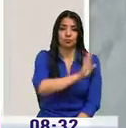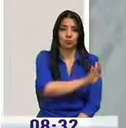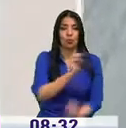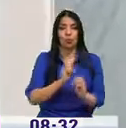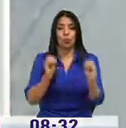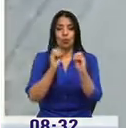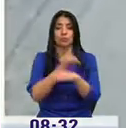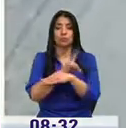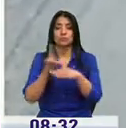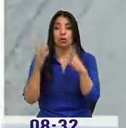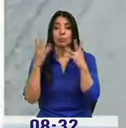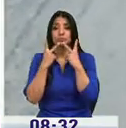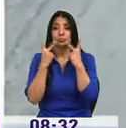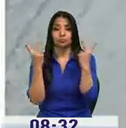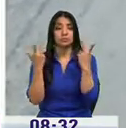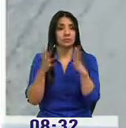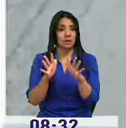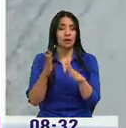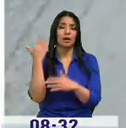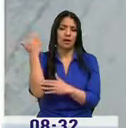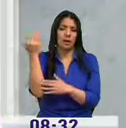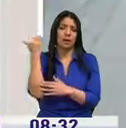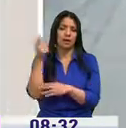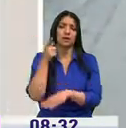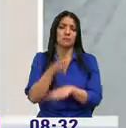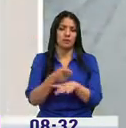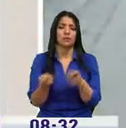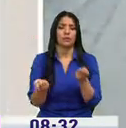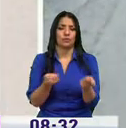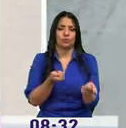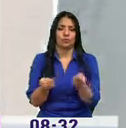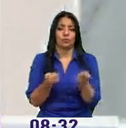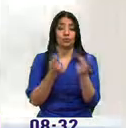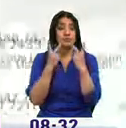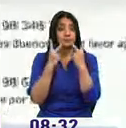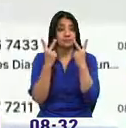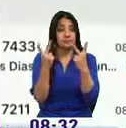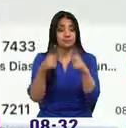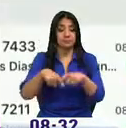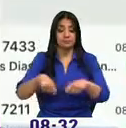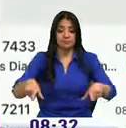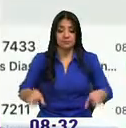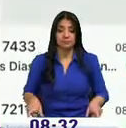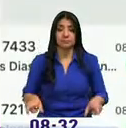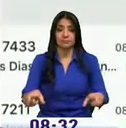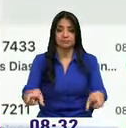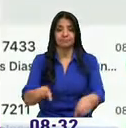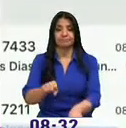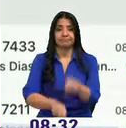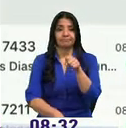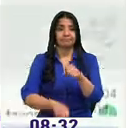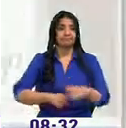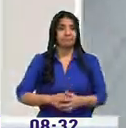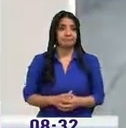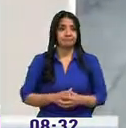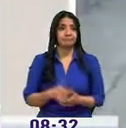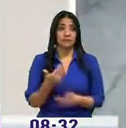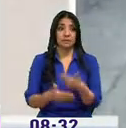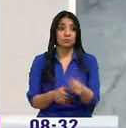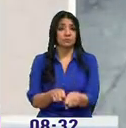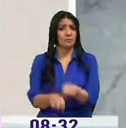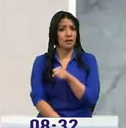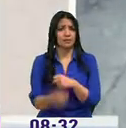estar pendiente de eso, y el alcalde evidentemente controlando. Vean cómo está eso, una alcantarilla. Y seguramente se va a destruir más la vía.